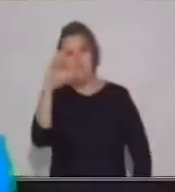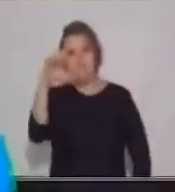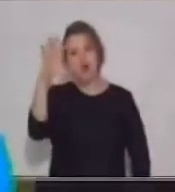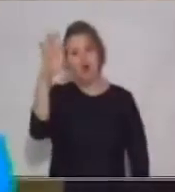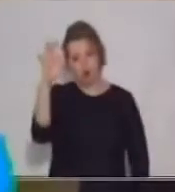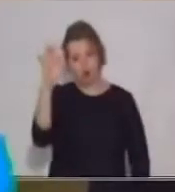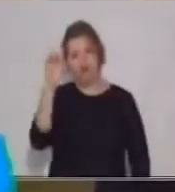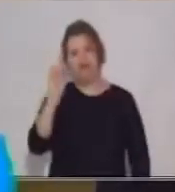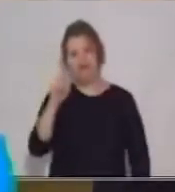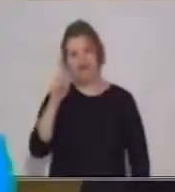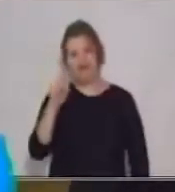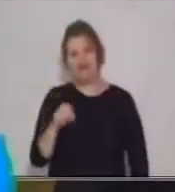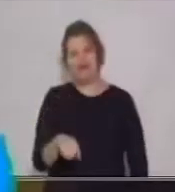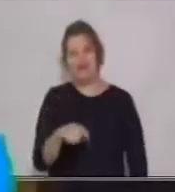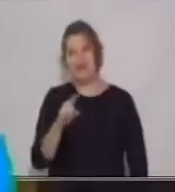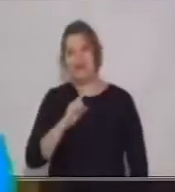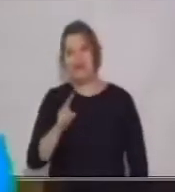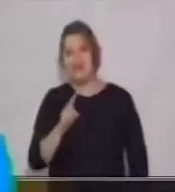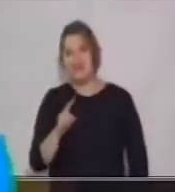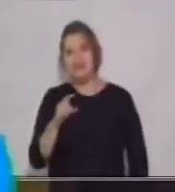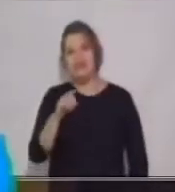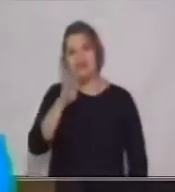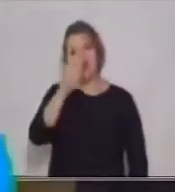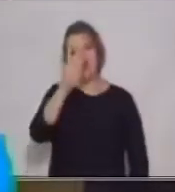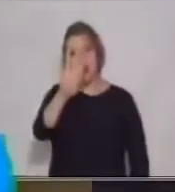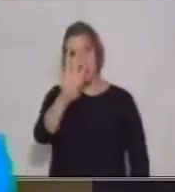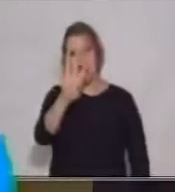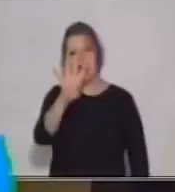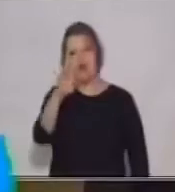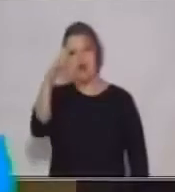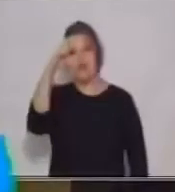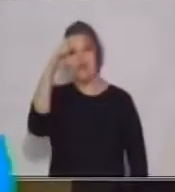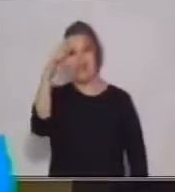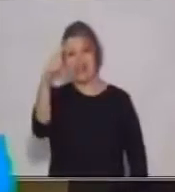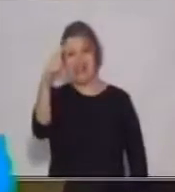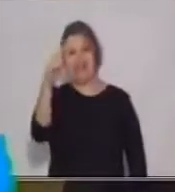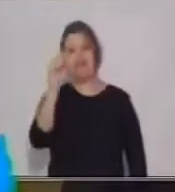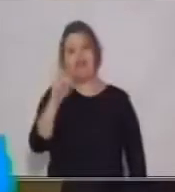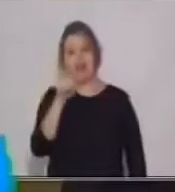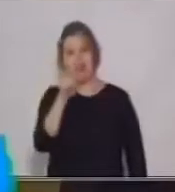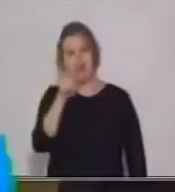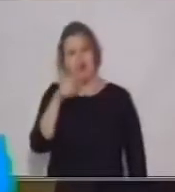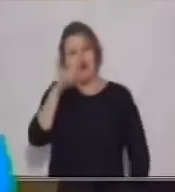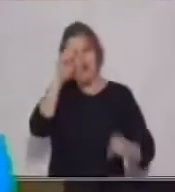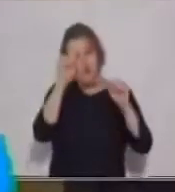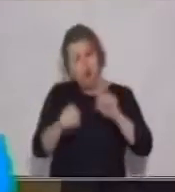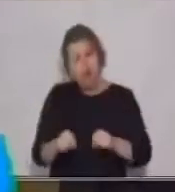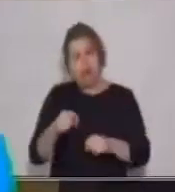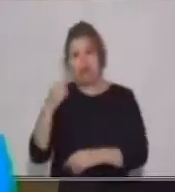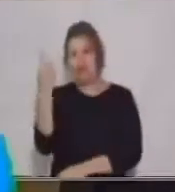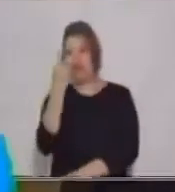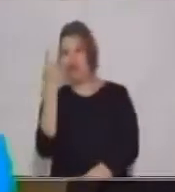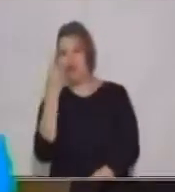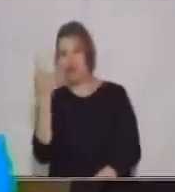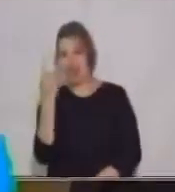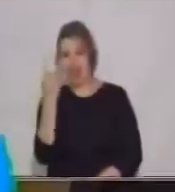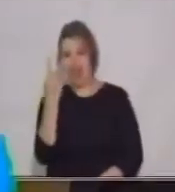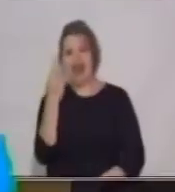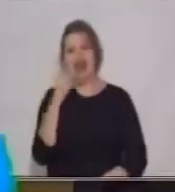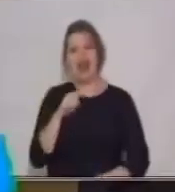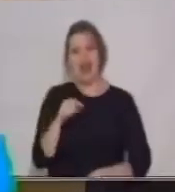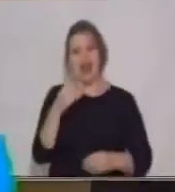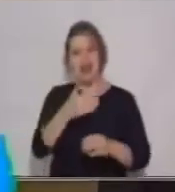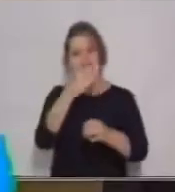que es una constante de proporción para ubicar desde el vértice la ubicación del foco